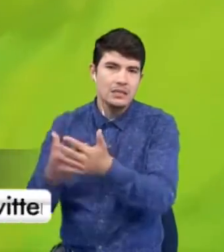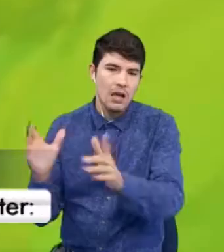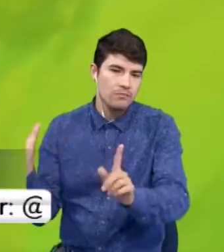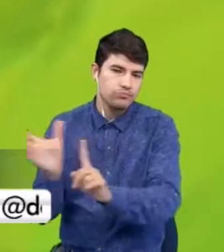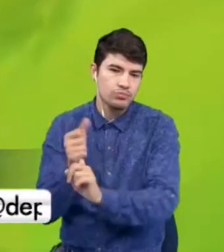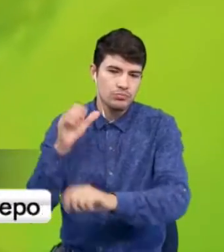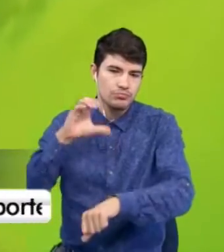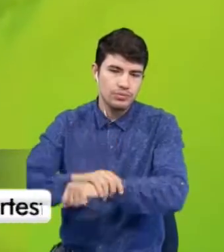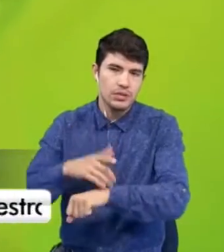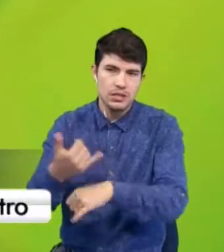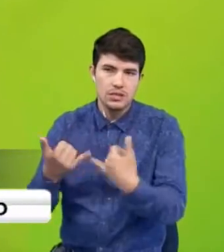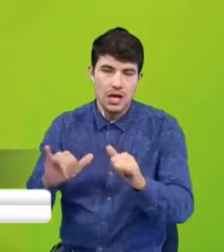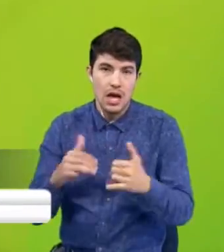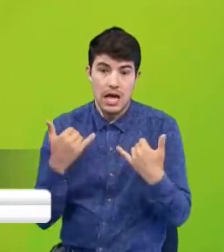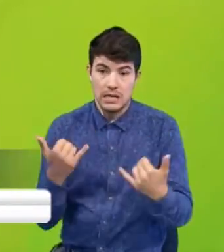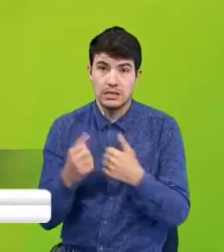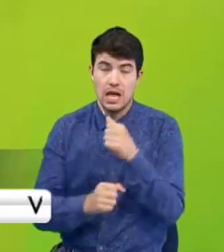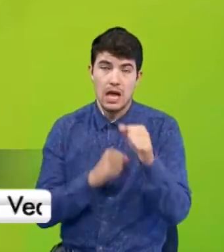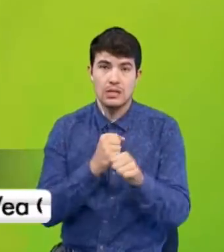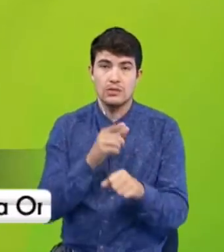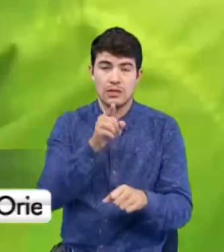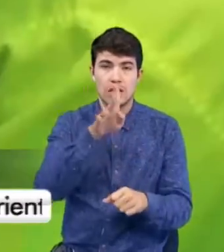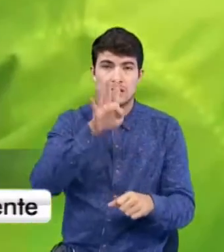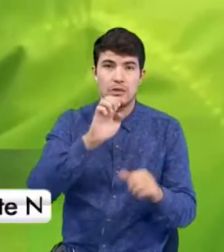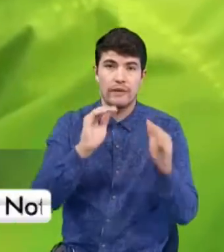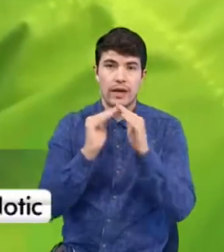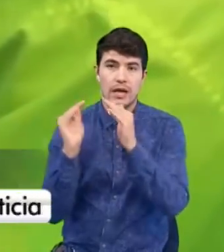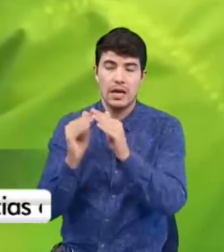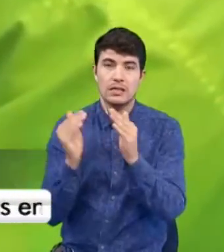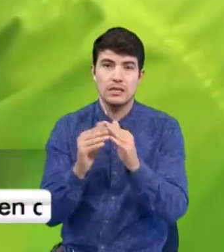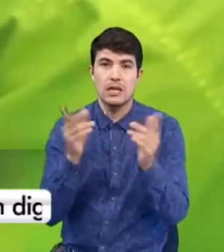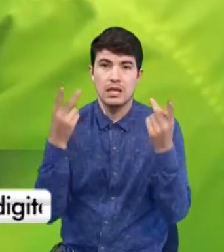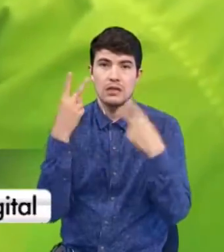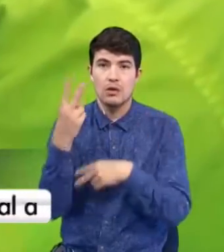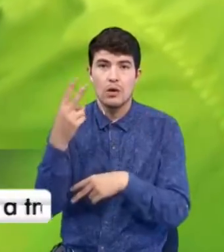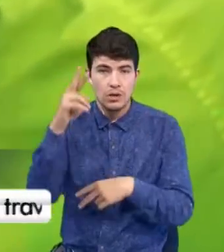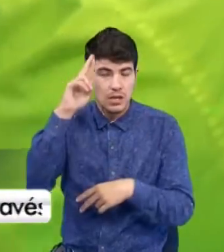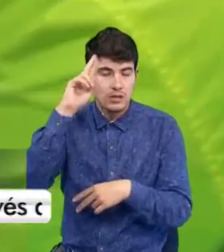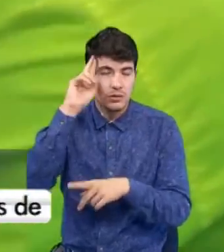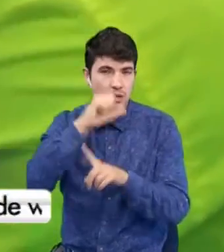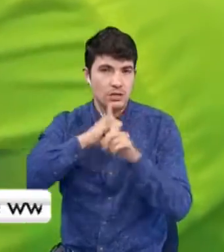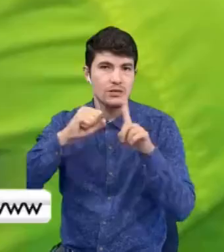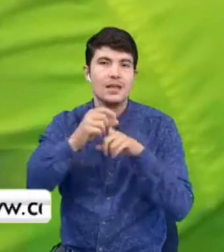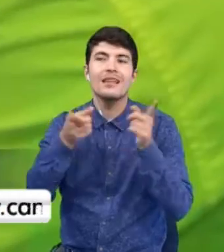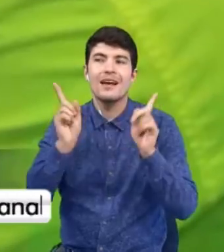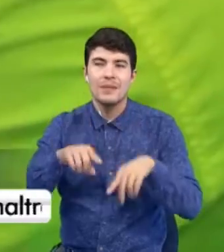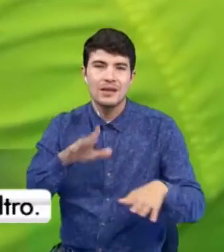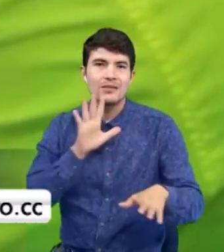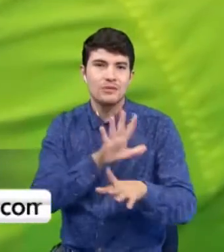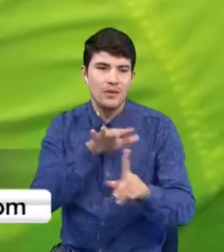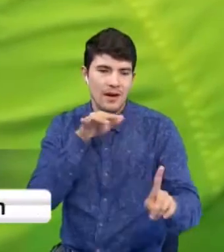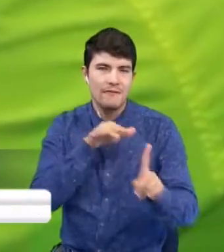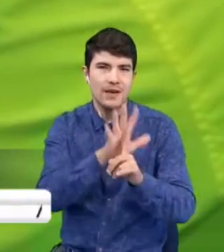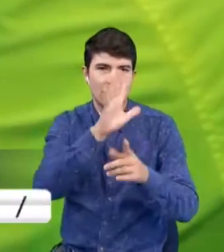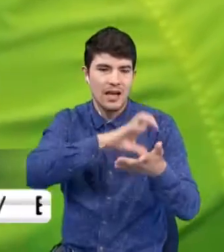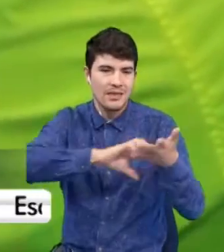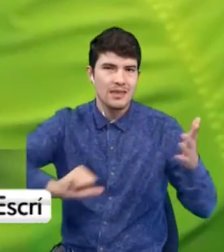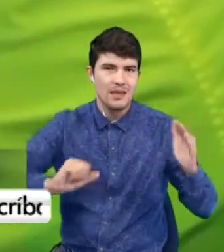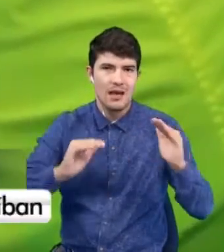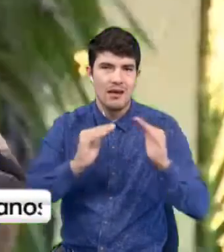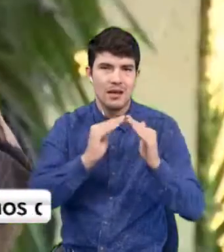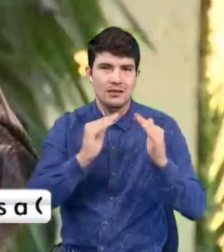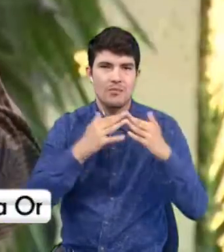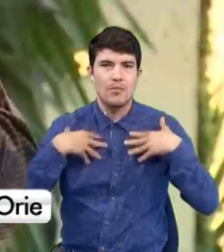año, 19 inmuebles y dos razones sociales comerciales han sido afectadas con la medida de extinción de dominio en el área